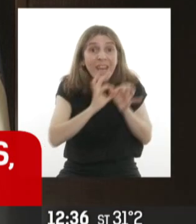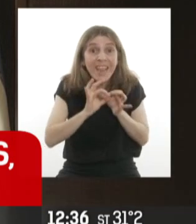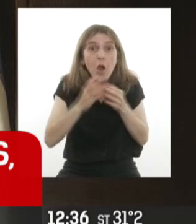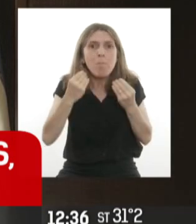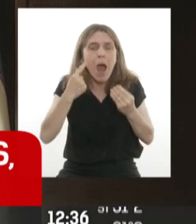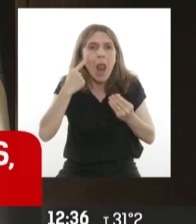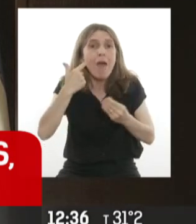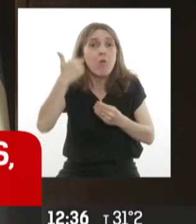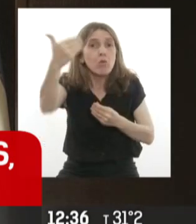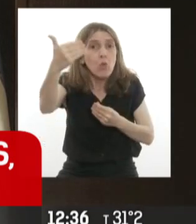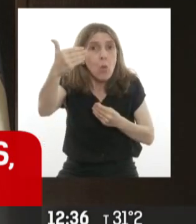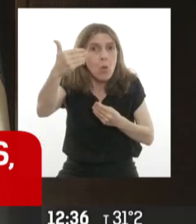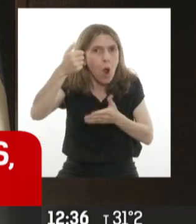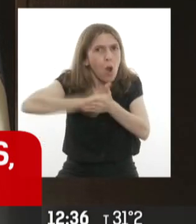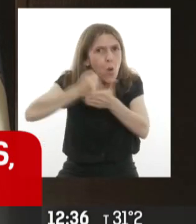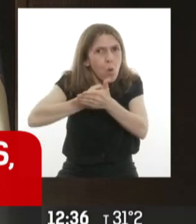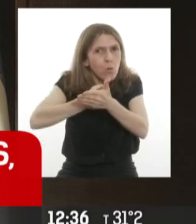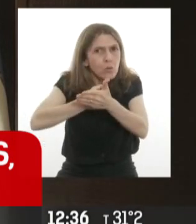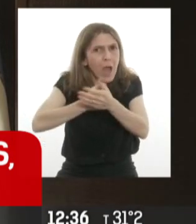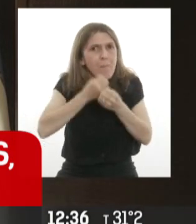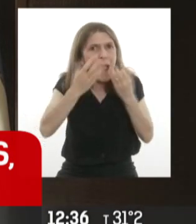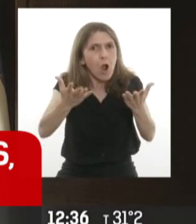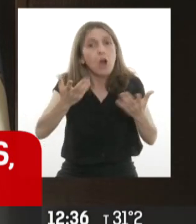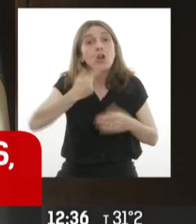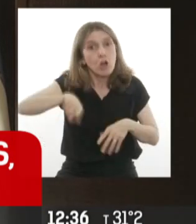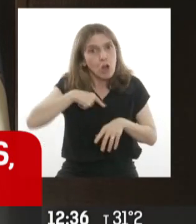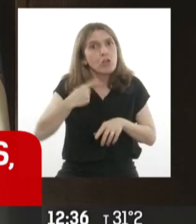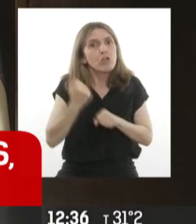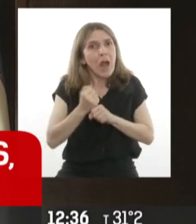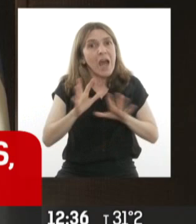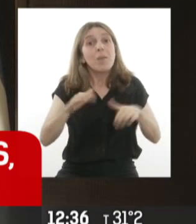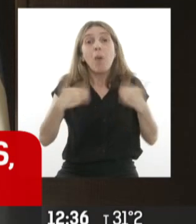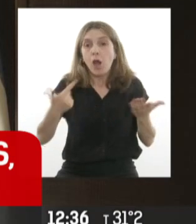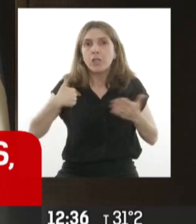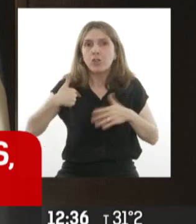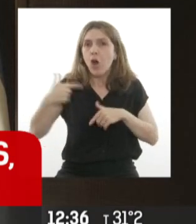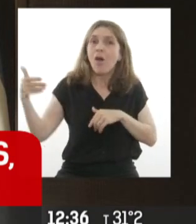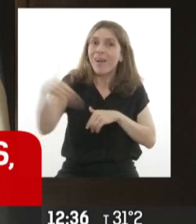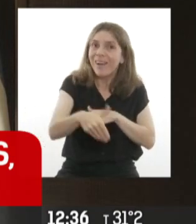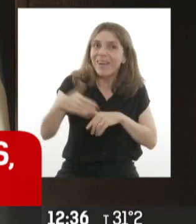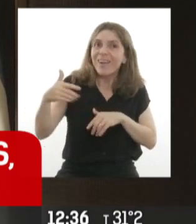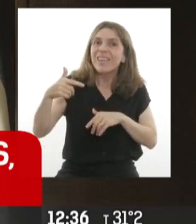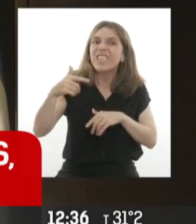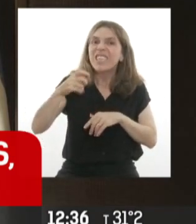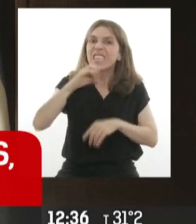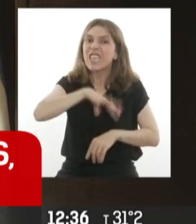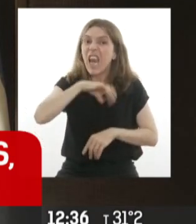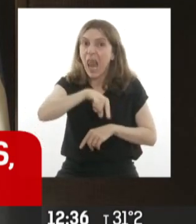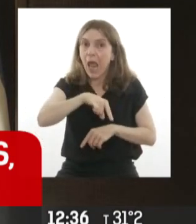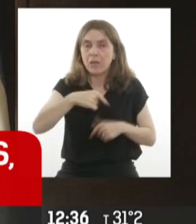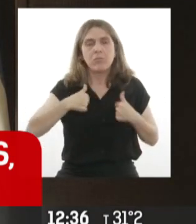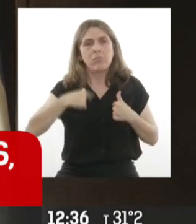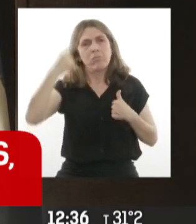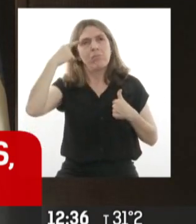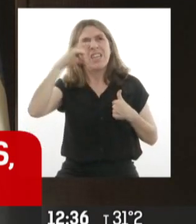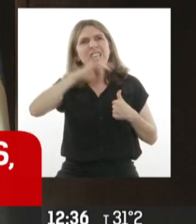viene. Y en eso estamos trabajando. Por eso hoy estoy aquí en Chile. Chile, creo yo, no